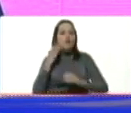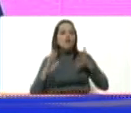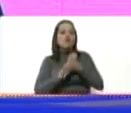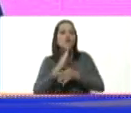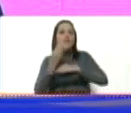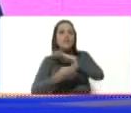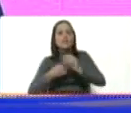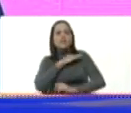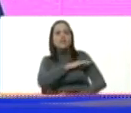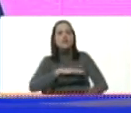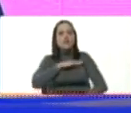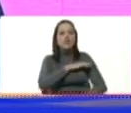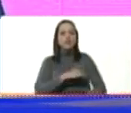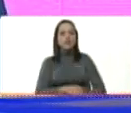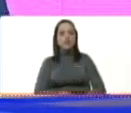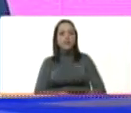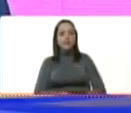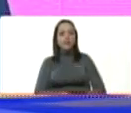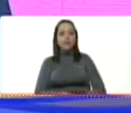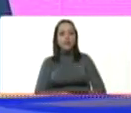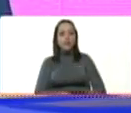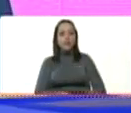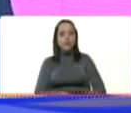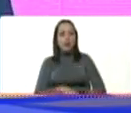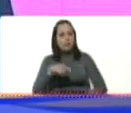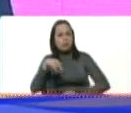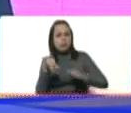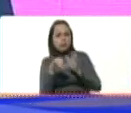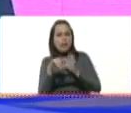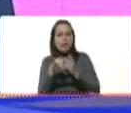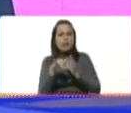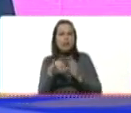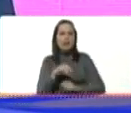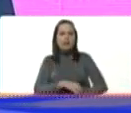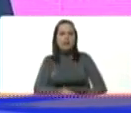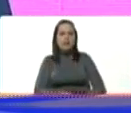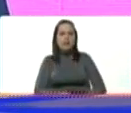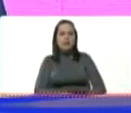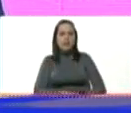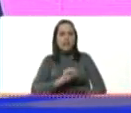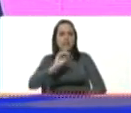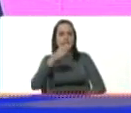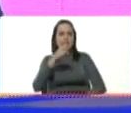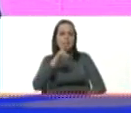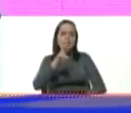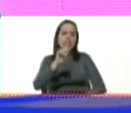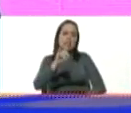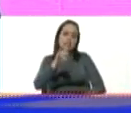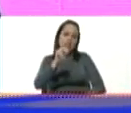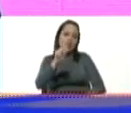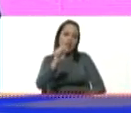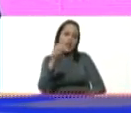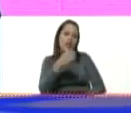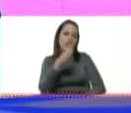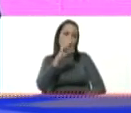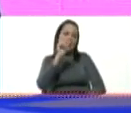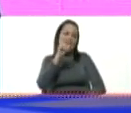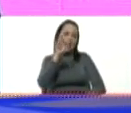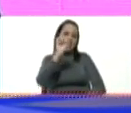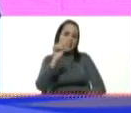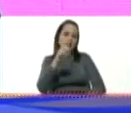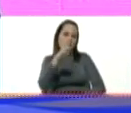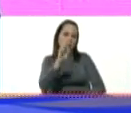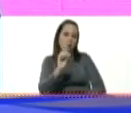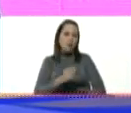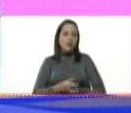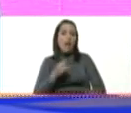de Quinta Crespo. Aquí mismo, en Quinta Crespo. Todos conocemos, allá está Maritza Mata, coordinadora del